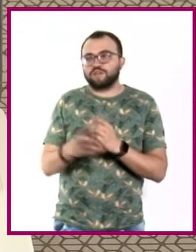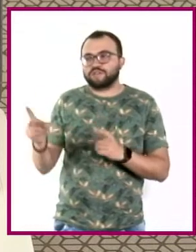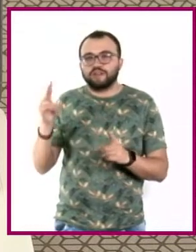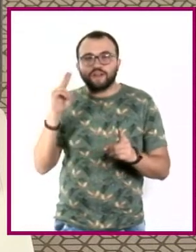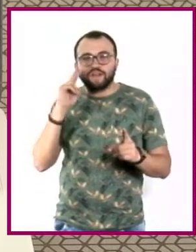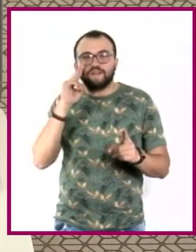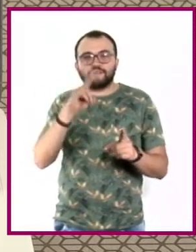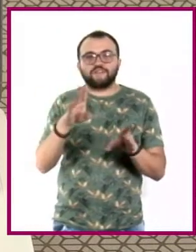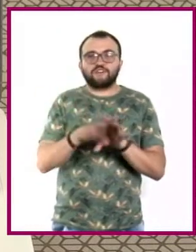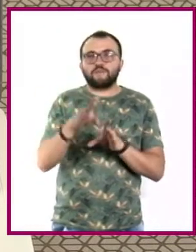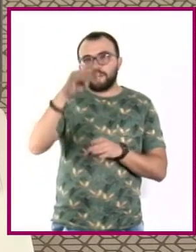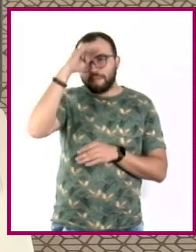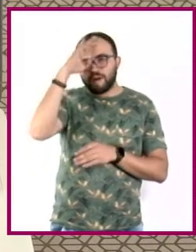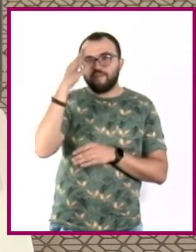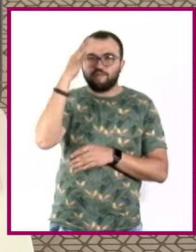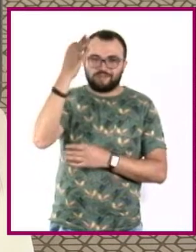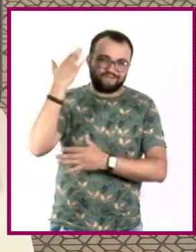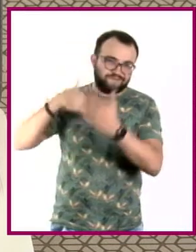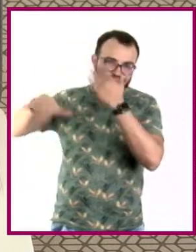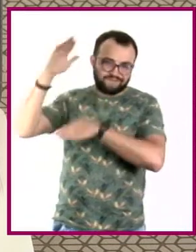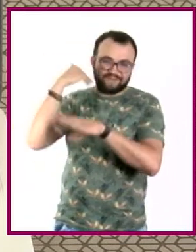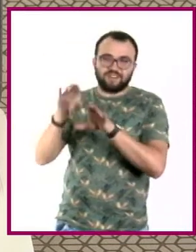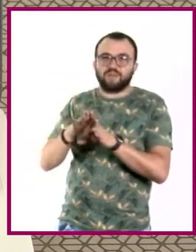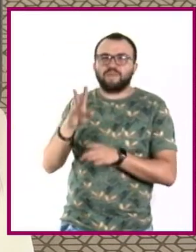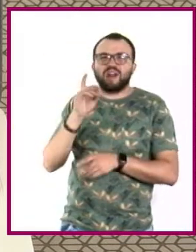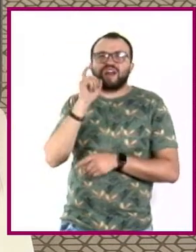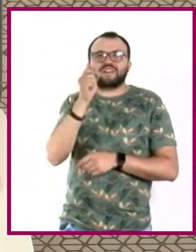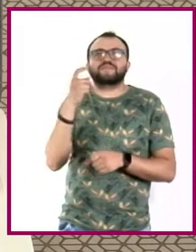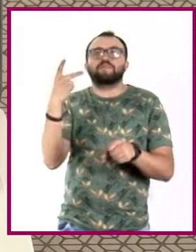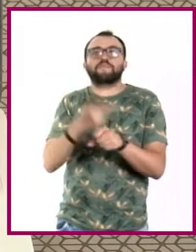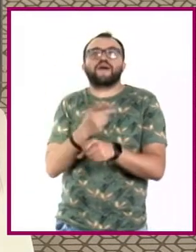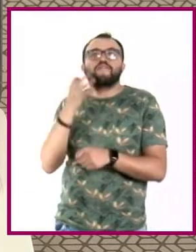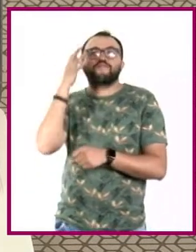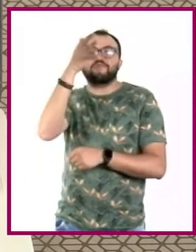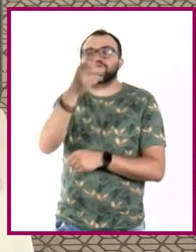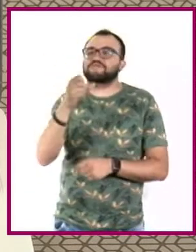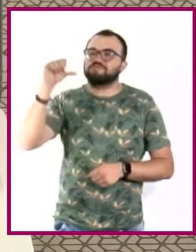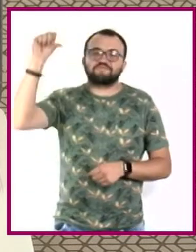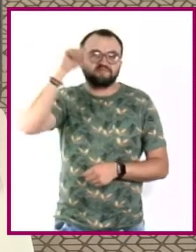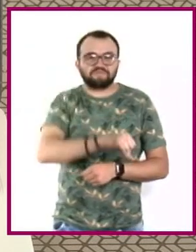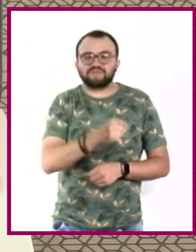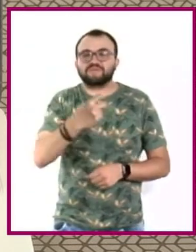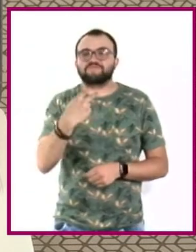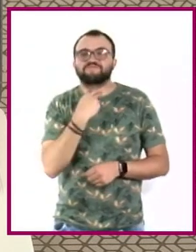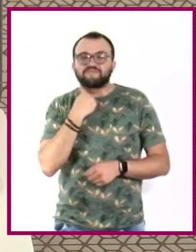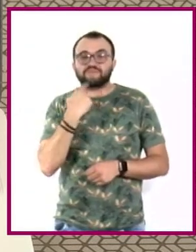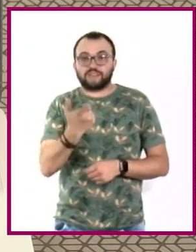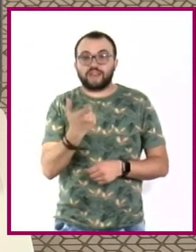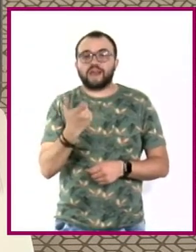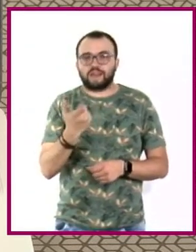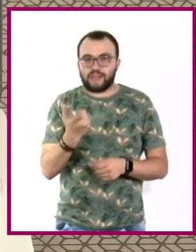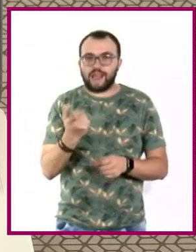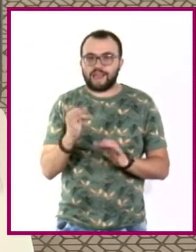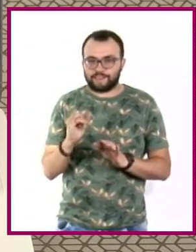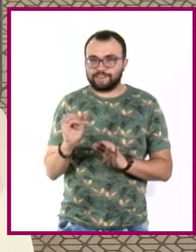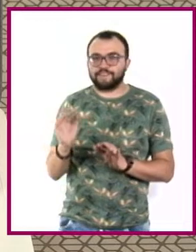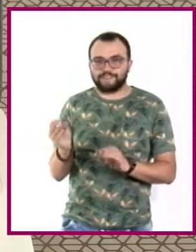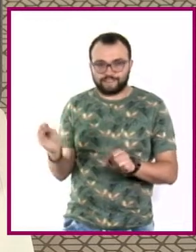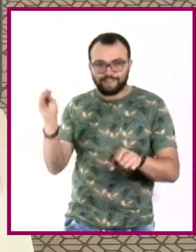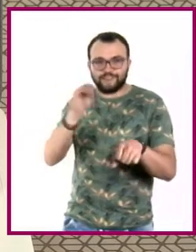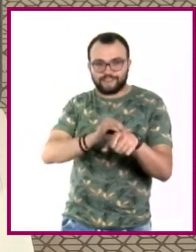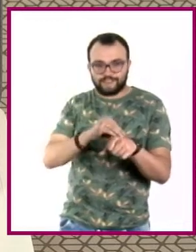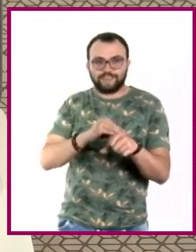había tomado en consideración. Entonces, él aportó una parte del conocimiento,